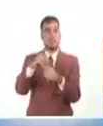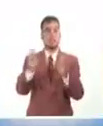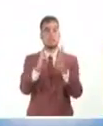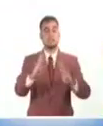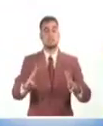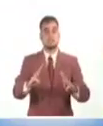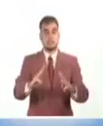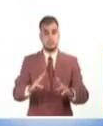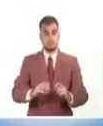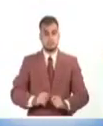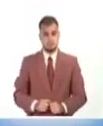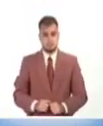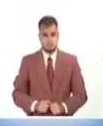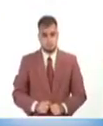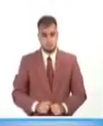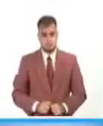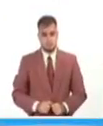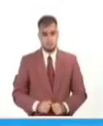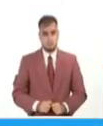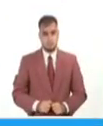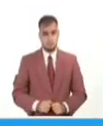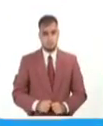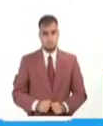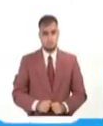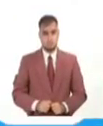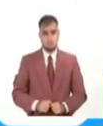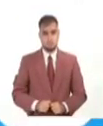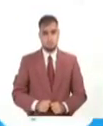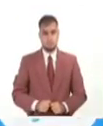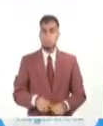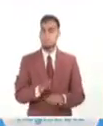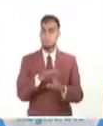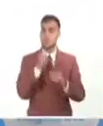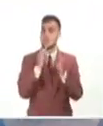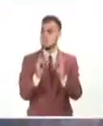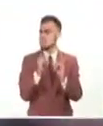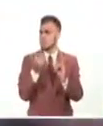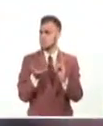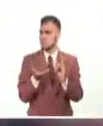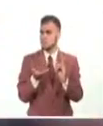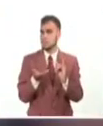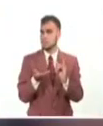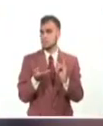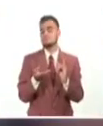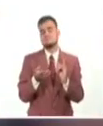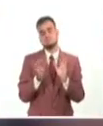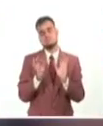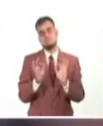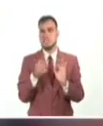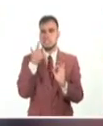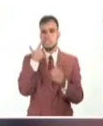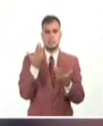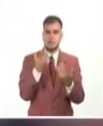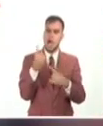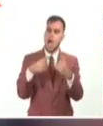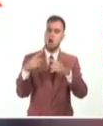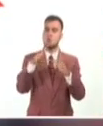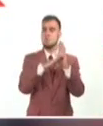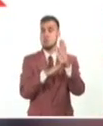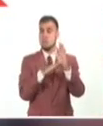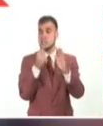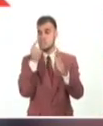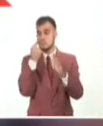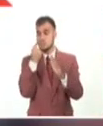rato los hubiésemos tumbado y cuba fuese libre con el